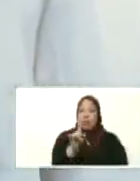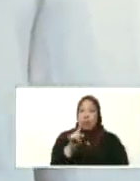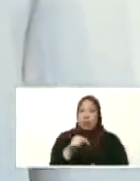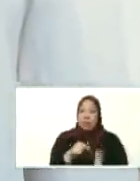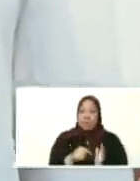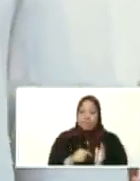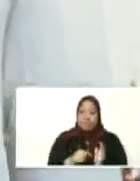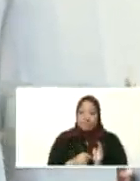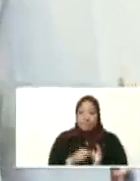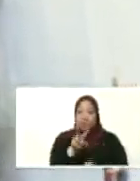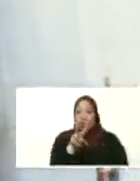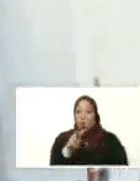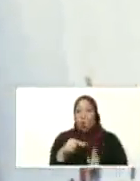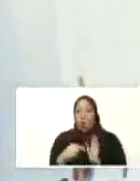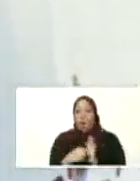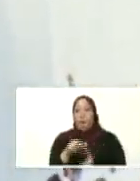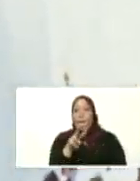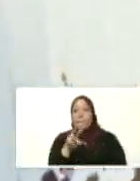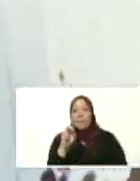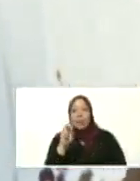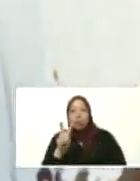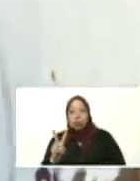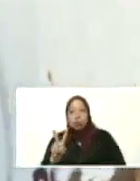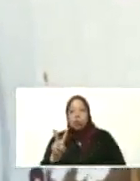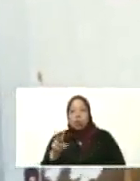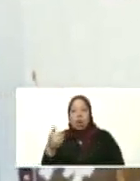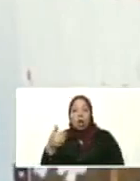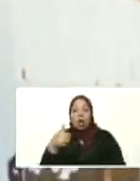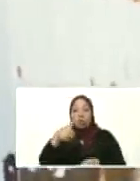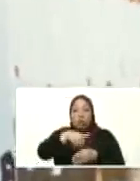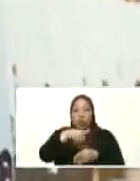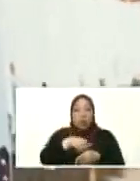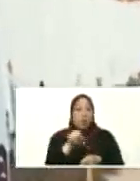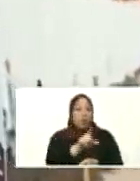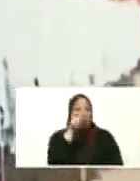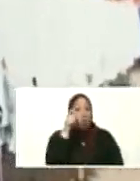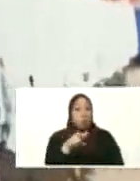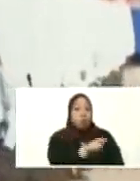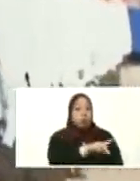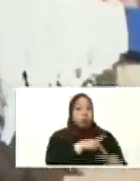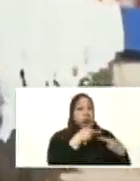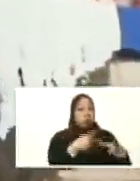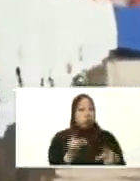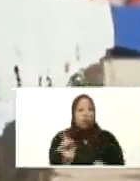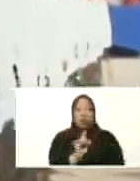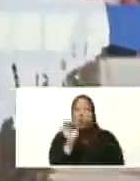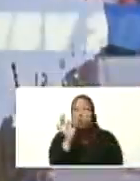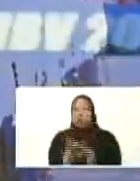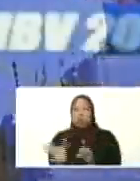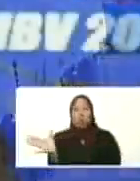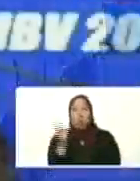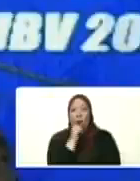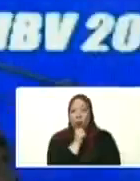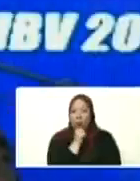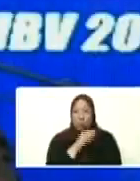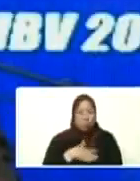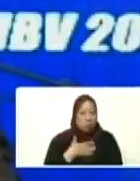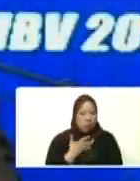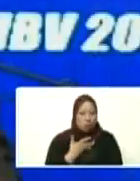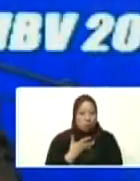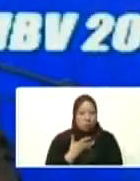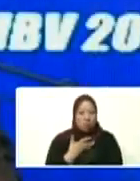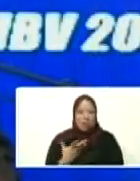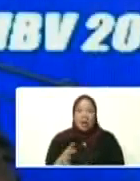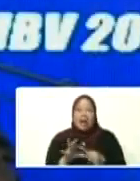2002 desconocer la voluntad de un pueblo. Dichas pretensiones no tuvieron éxito, porque gracias a